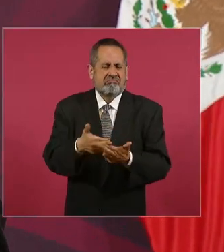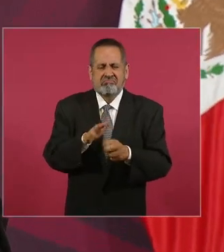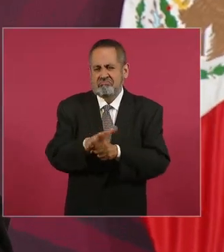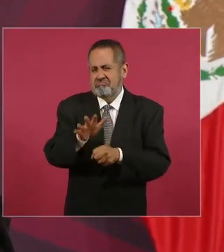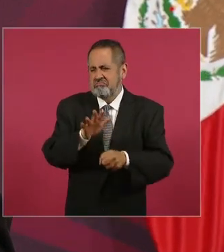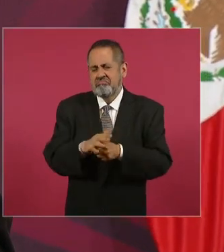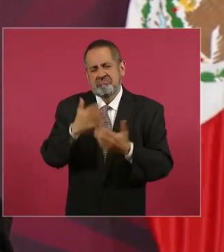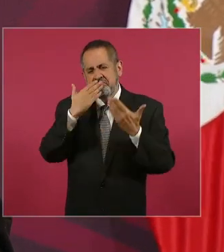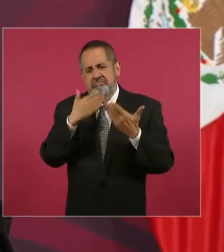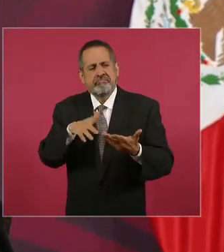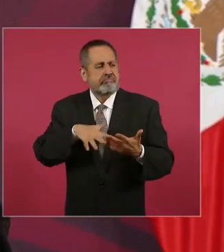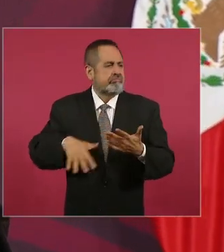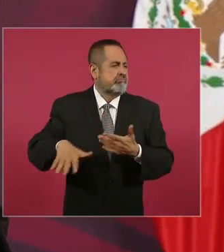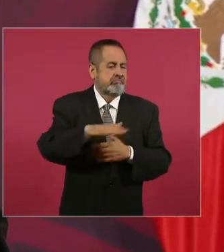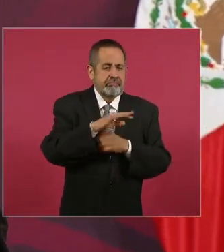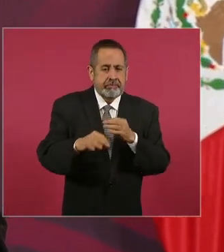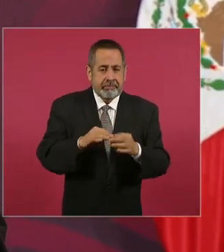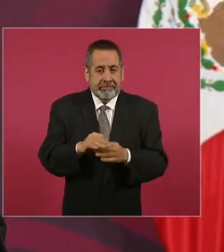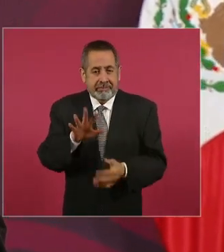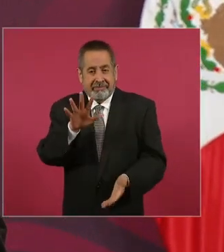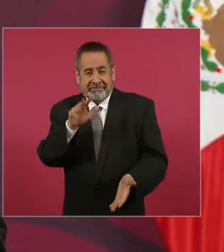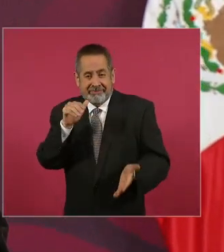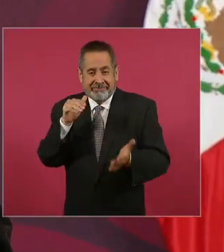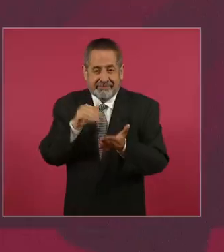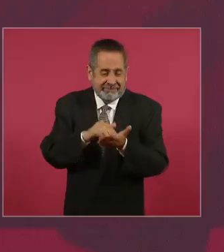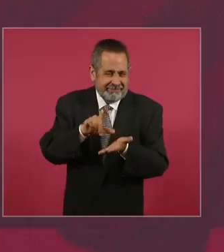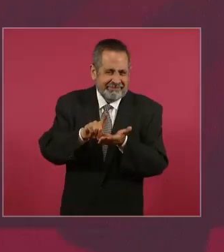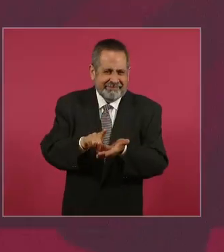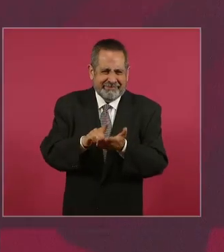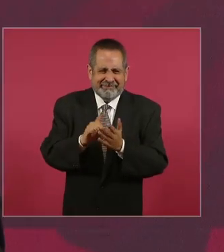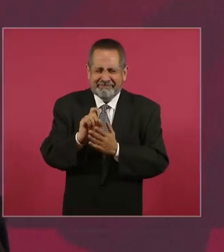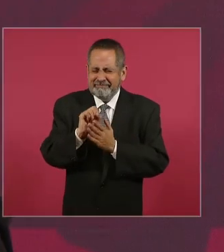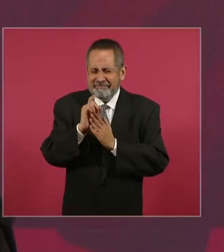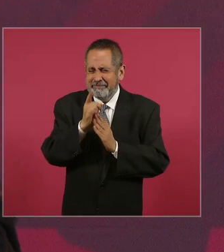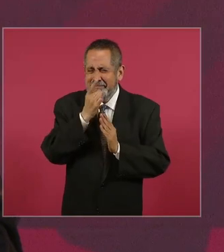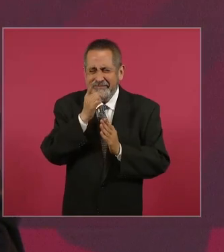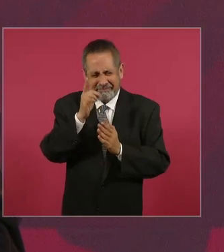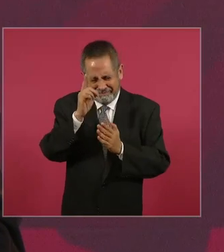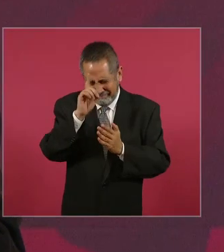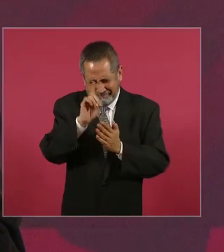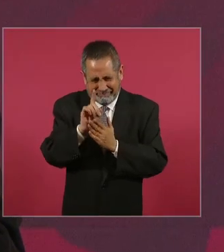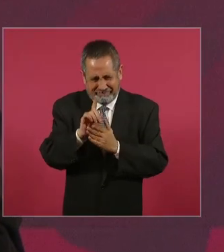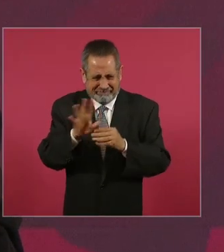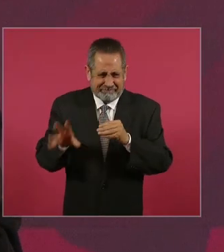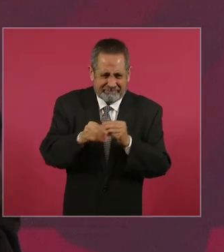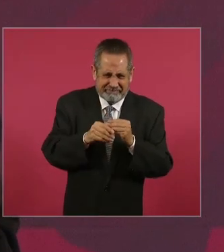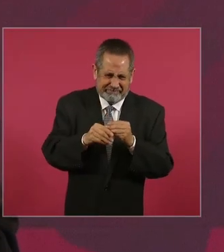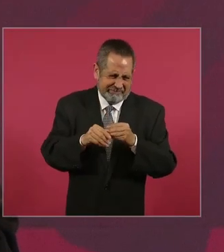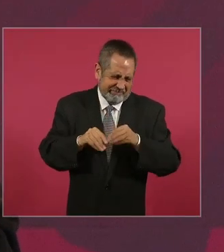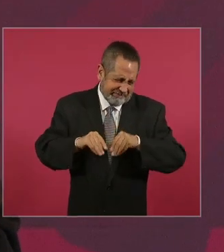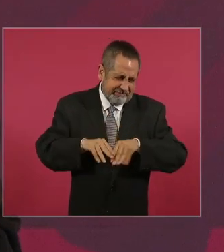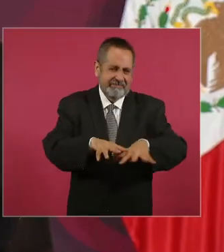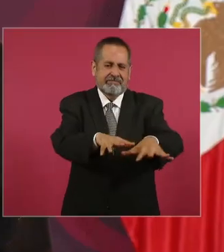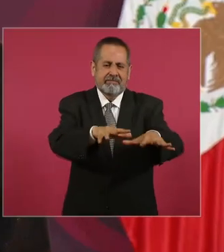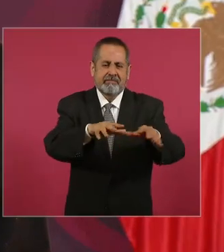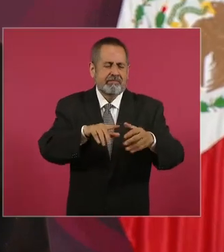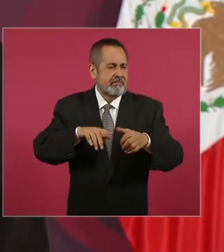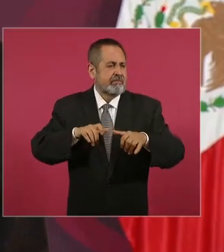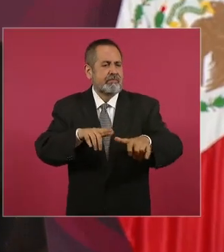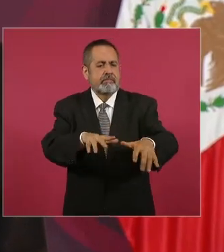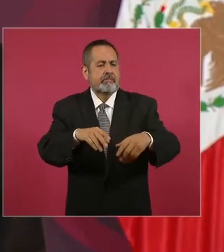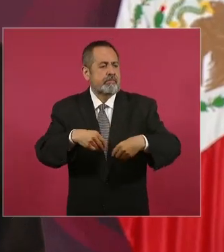obra, son 5.000 litros por segundo adicionales, lo que ha